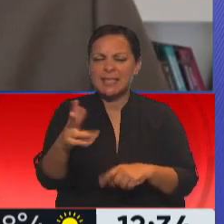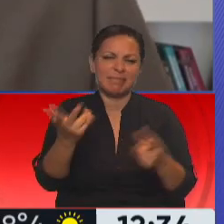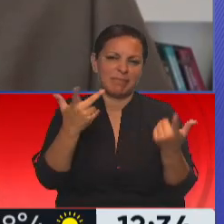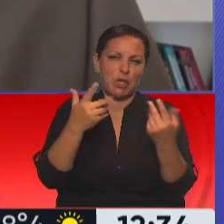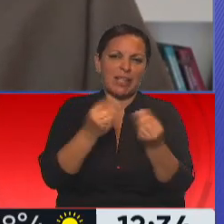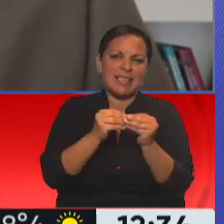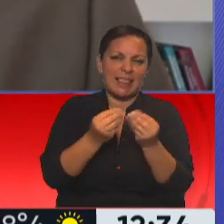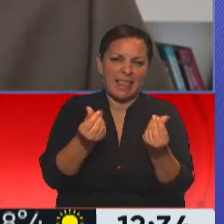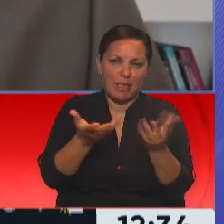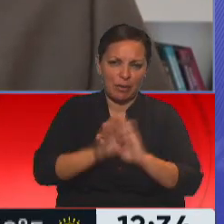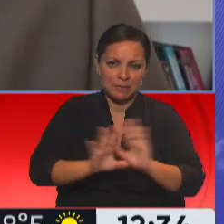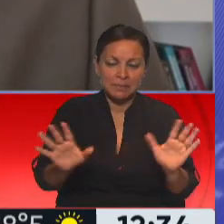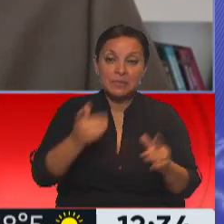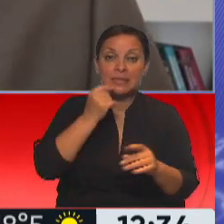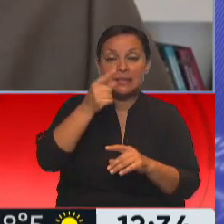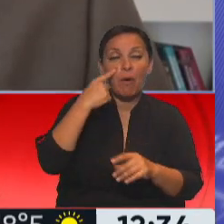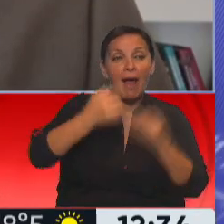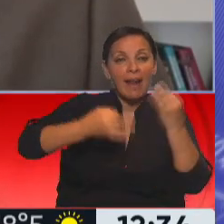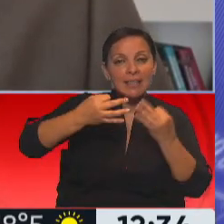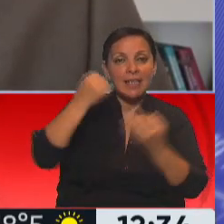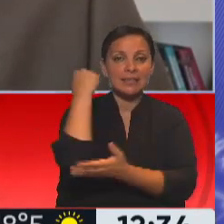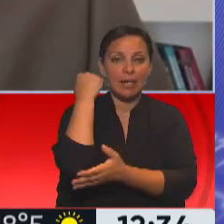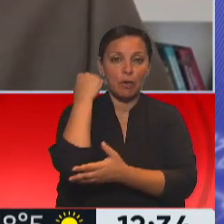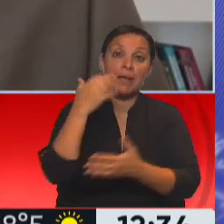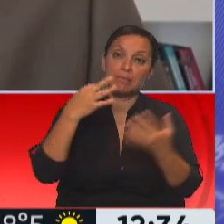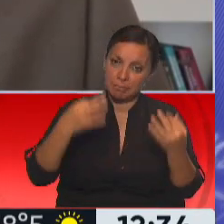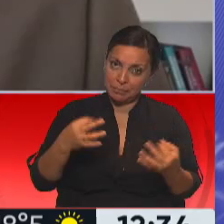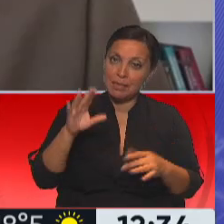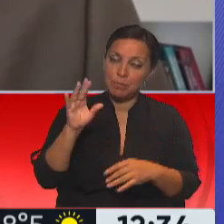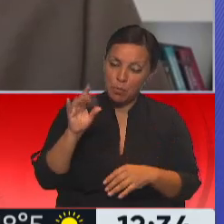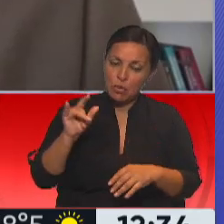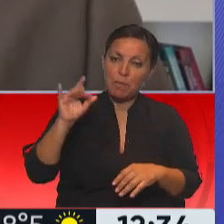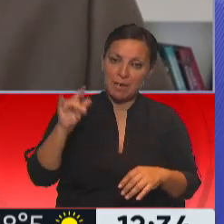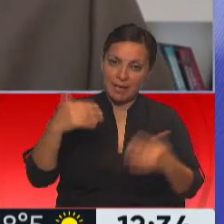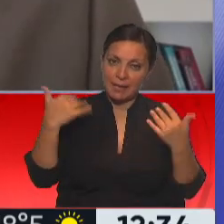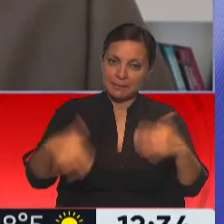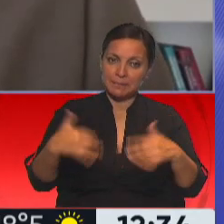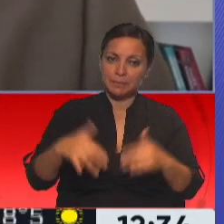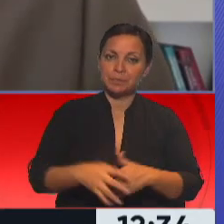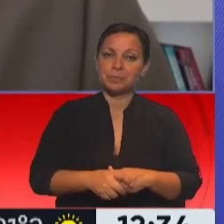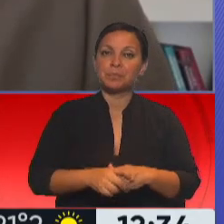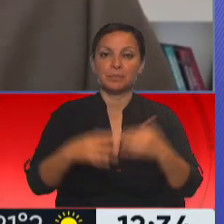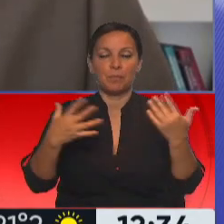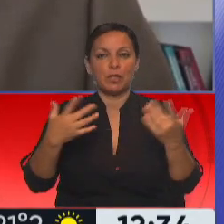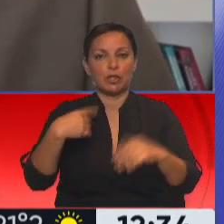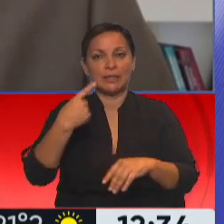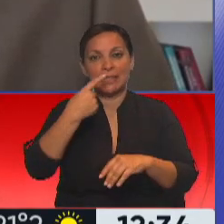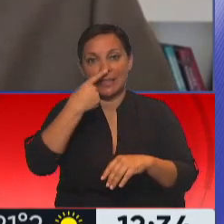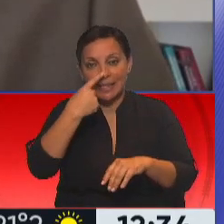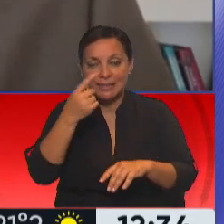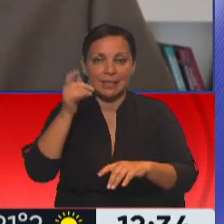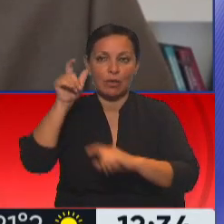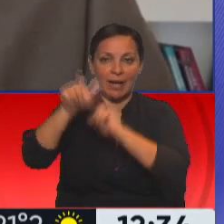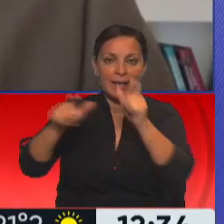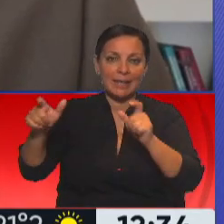sentido si vos analizás la economía, que es compleja, tal cual como decís, es muy compleja, y por eso es interesante hablar con los que están mirando